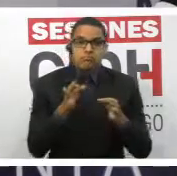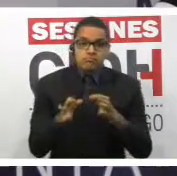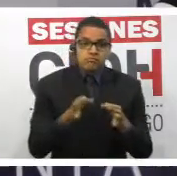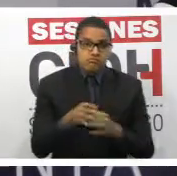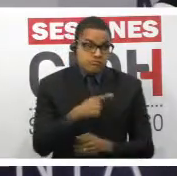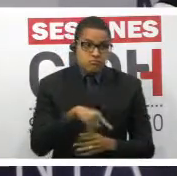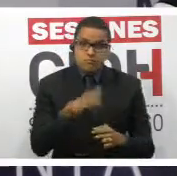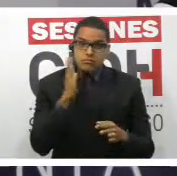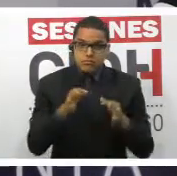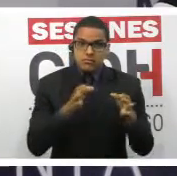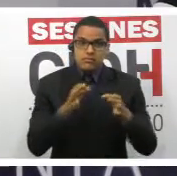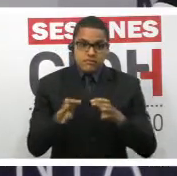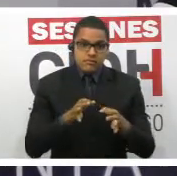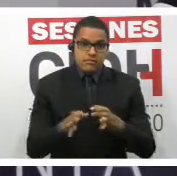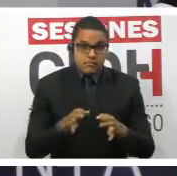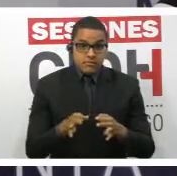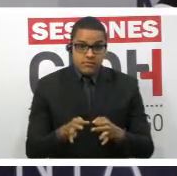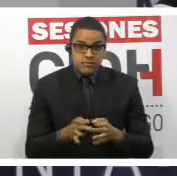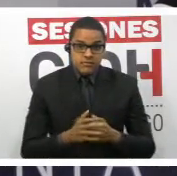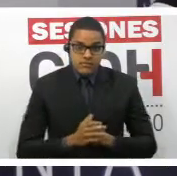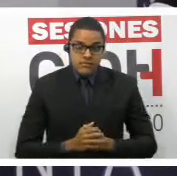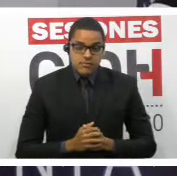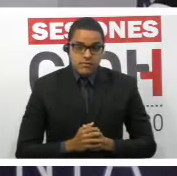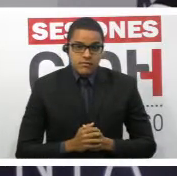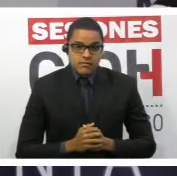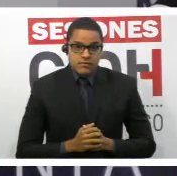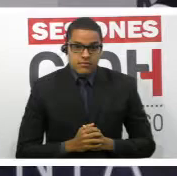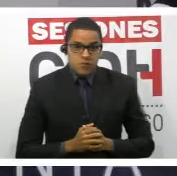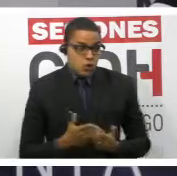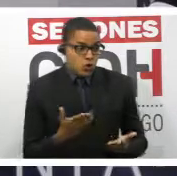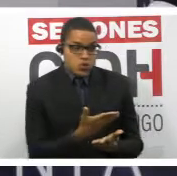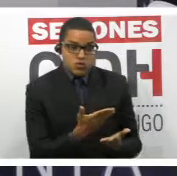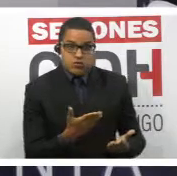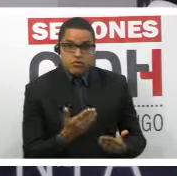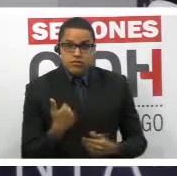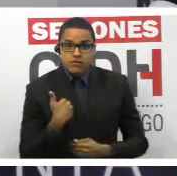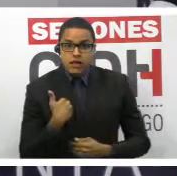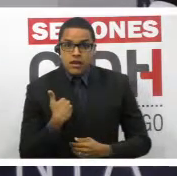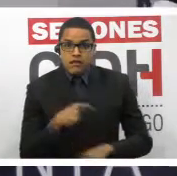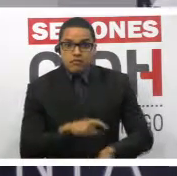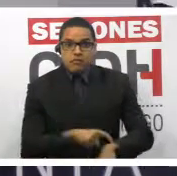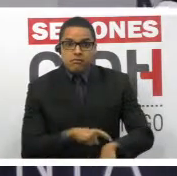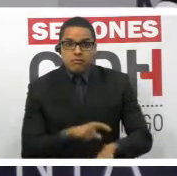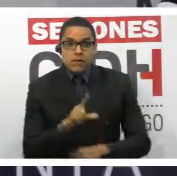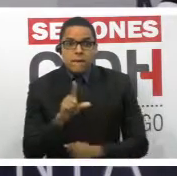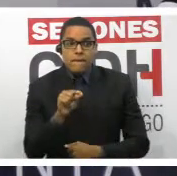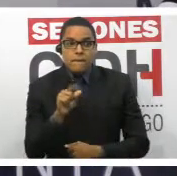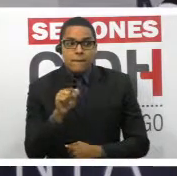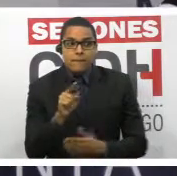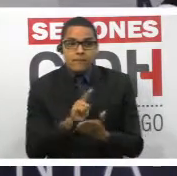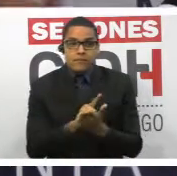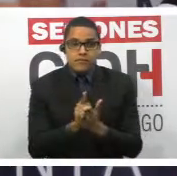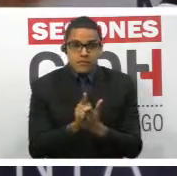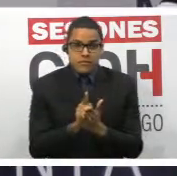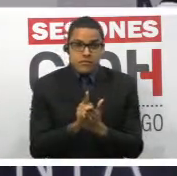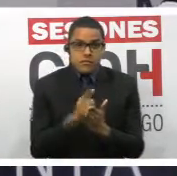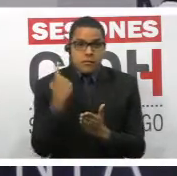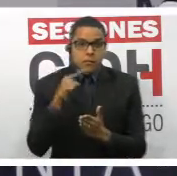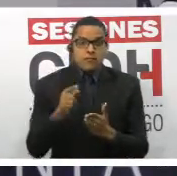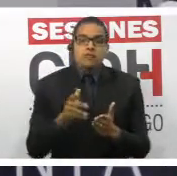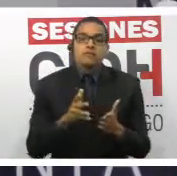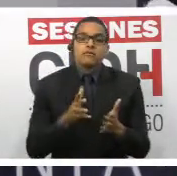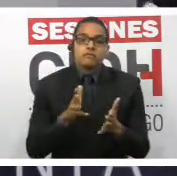you have been hasta en 30 meses en el hotel